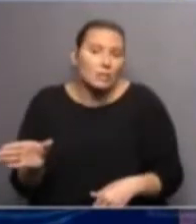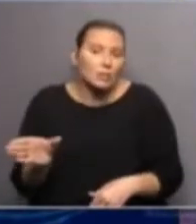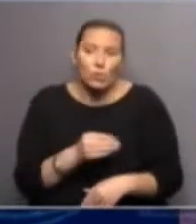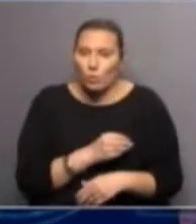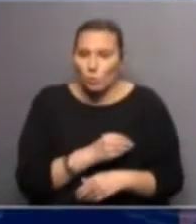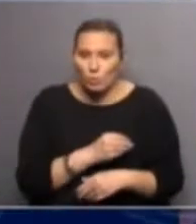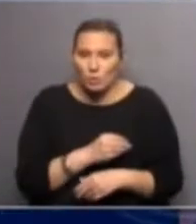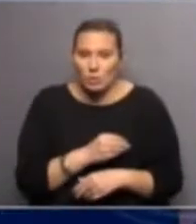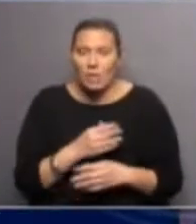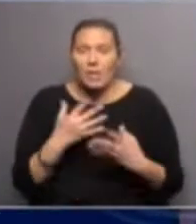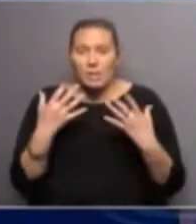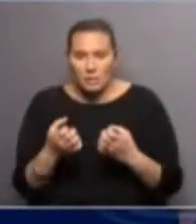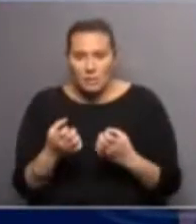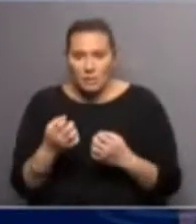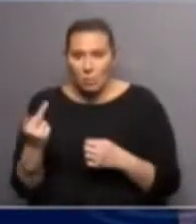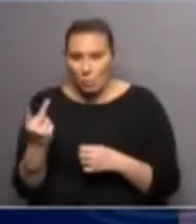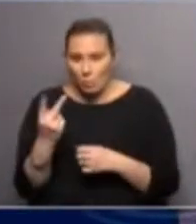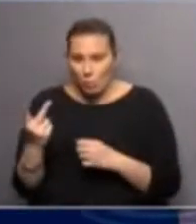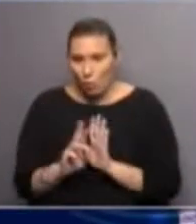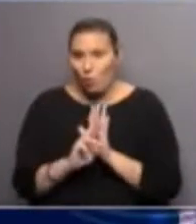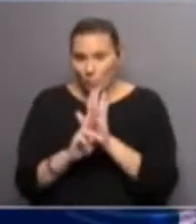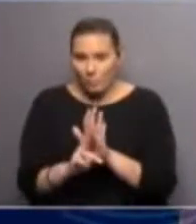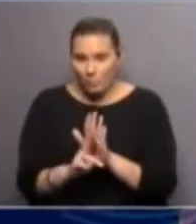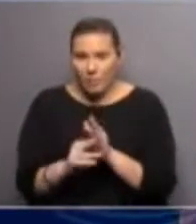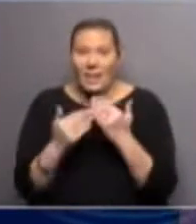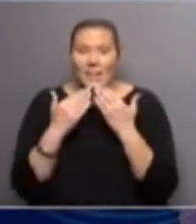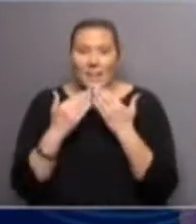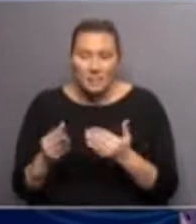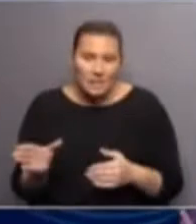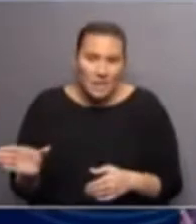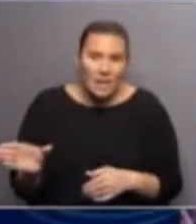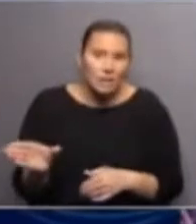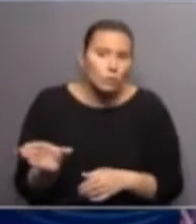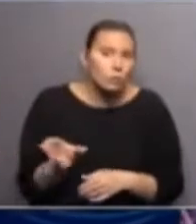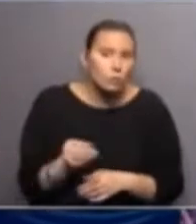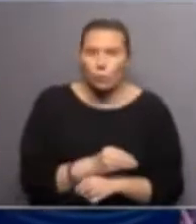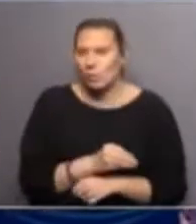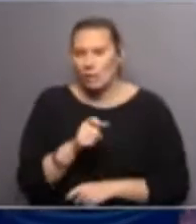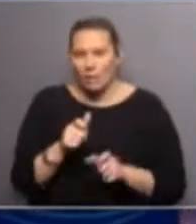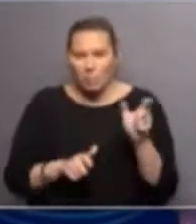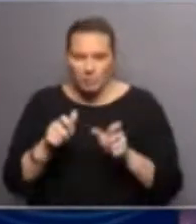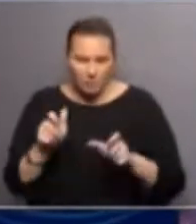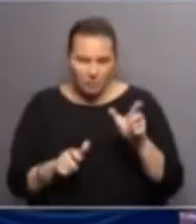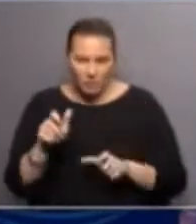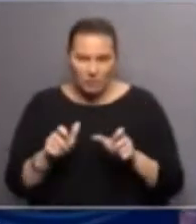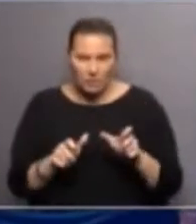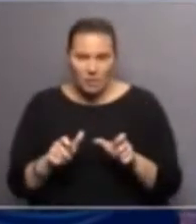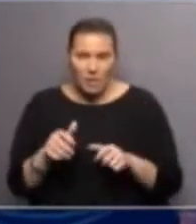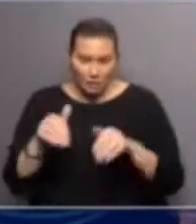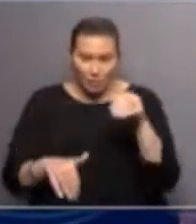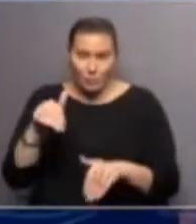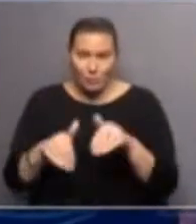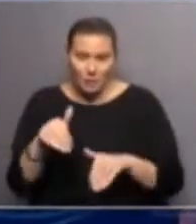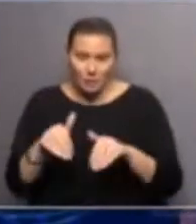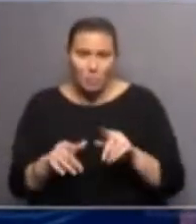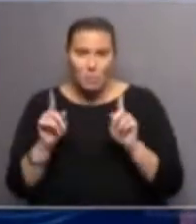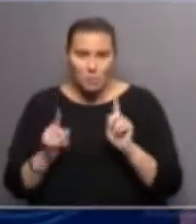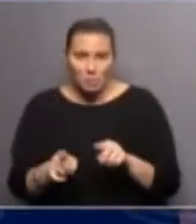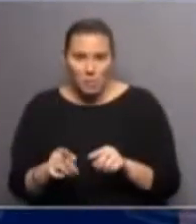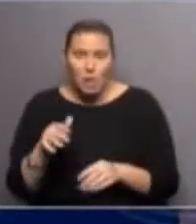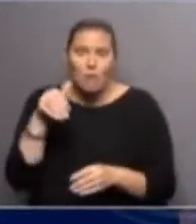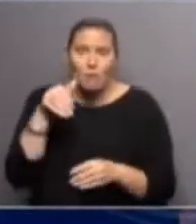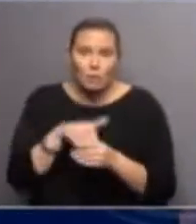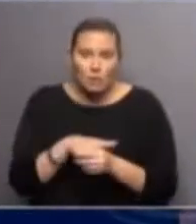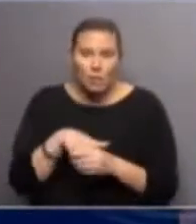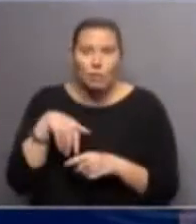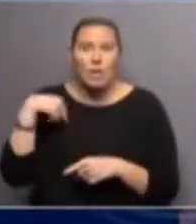y yo... Quiero hablar por los dos, si me permitís. Sí, obvio, dale. Agradecerle a todas las personas que nos votaron, pero también que votaron a